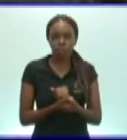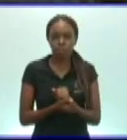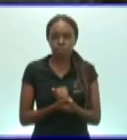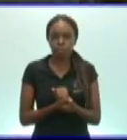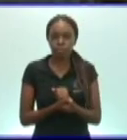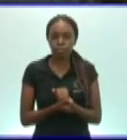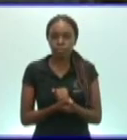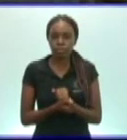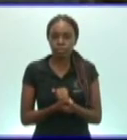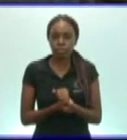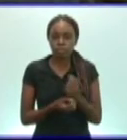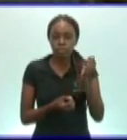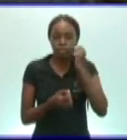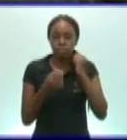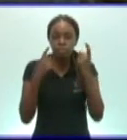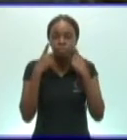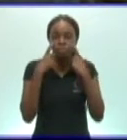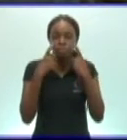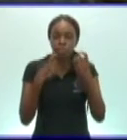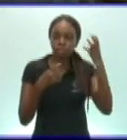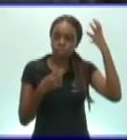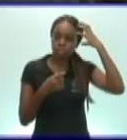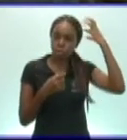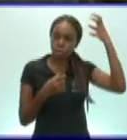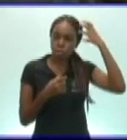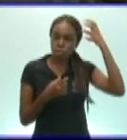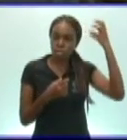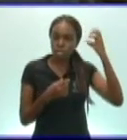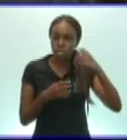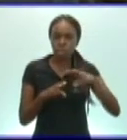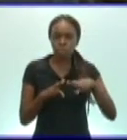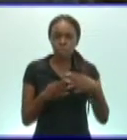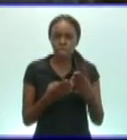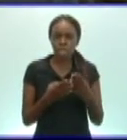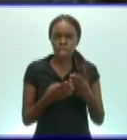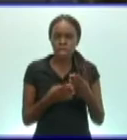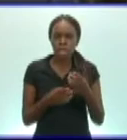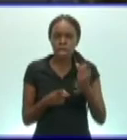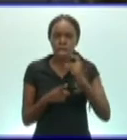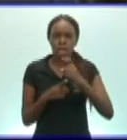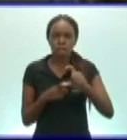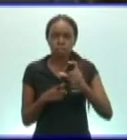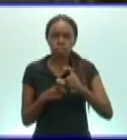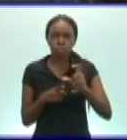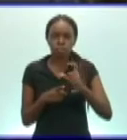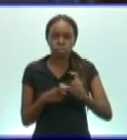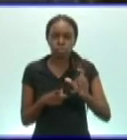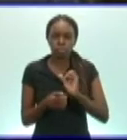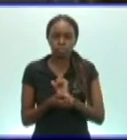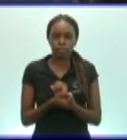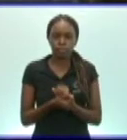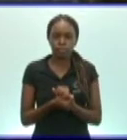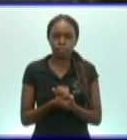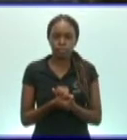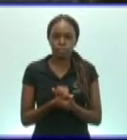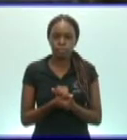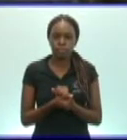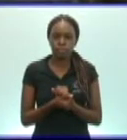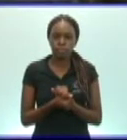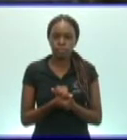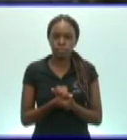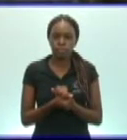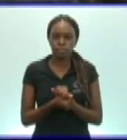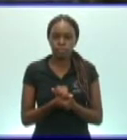más característico de este gobierno es que es un gobierno plural, un gobierno ampliamente democrático. O sea, nos